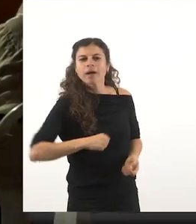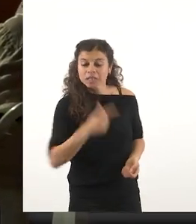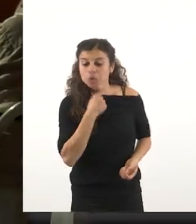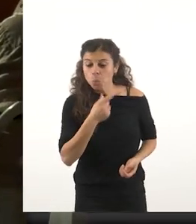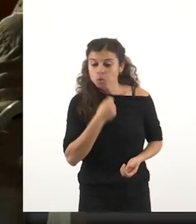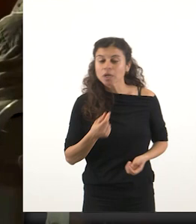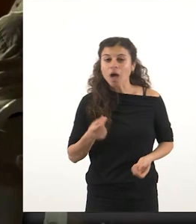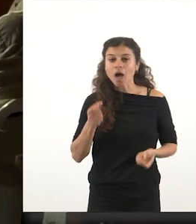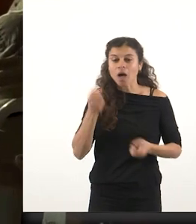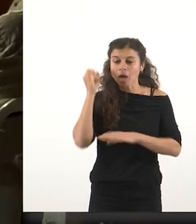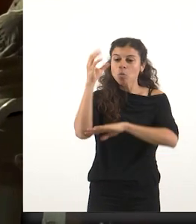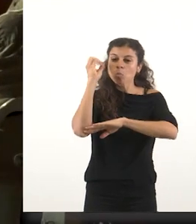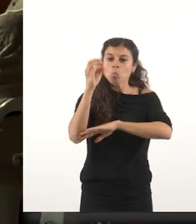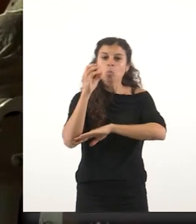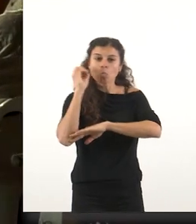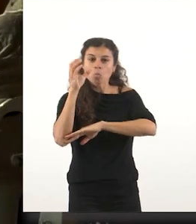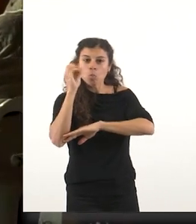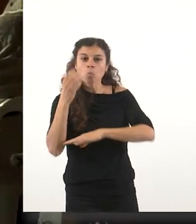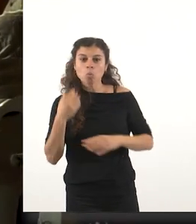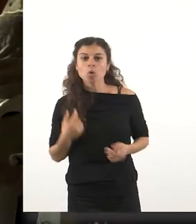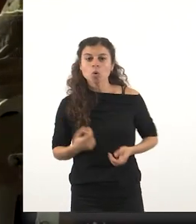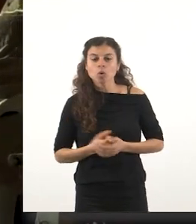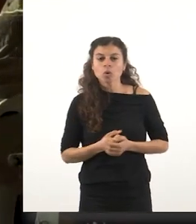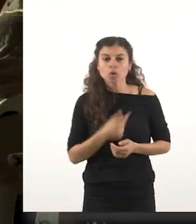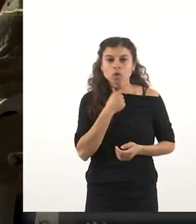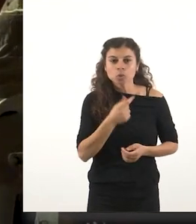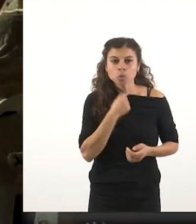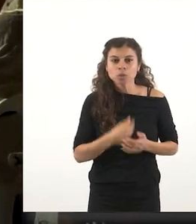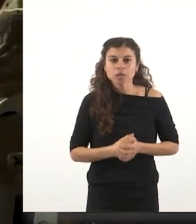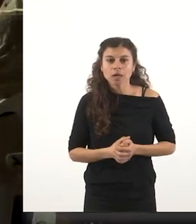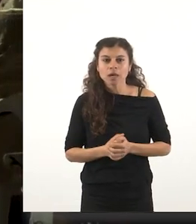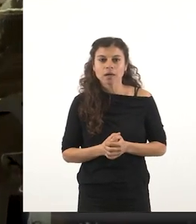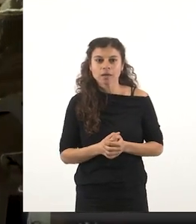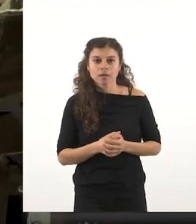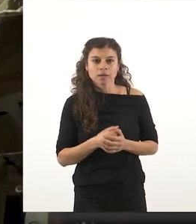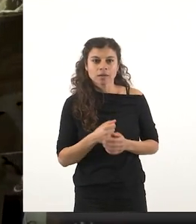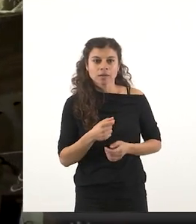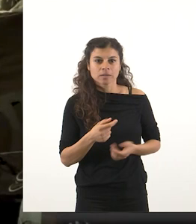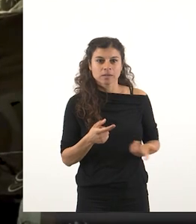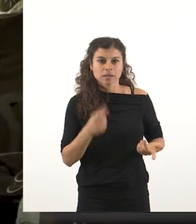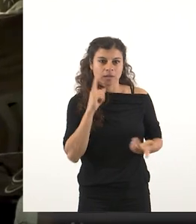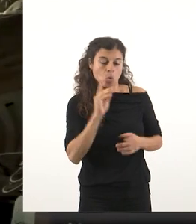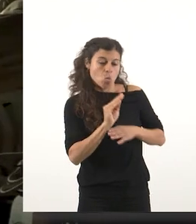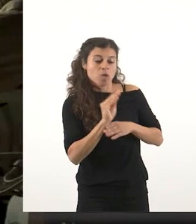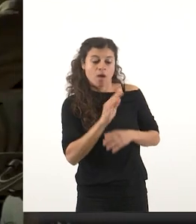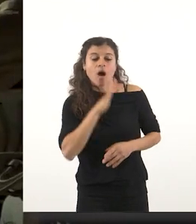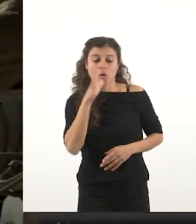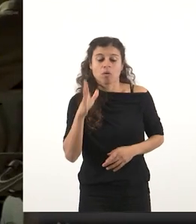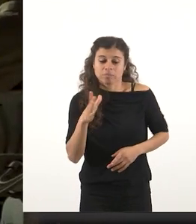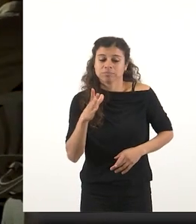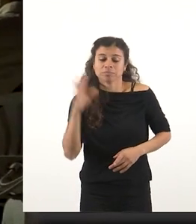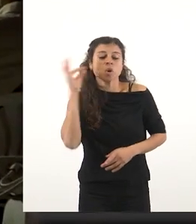o qué? ¿Te gusta? Pues te estaba adoctrinando, ¿eh? Ten cuidado. Hombre, tío, porque llega la feminazi. ¿Tú no escuchas lo